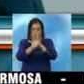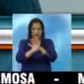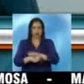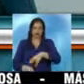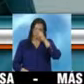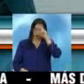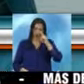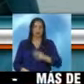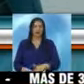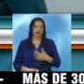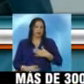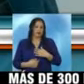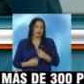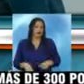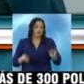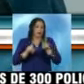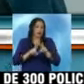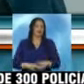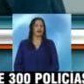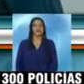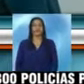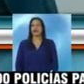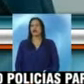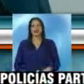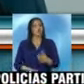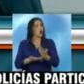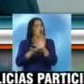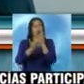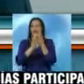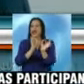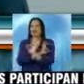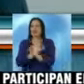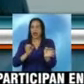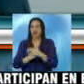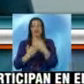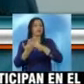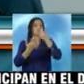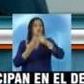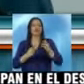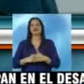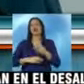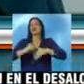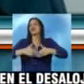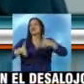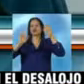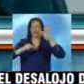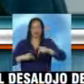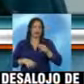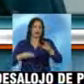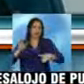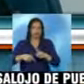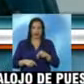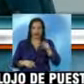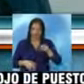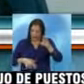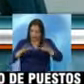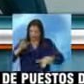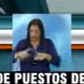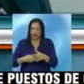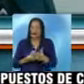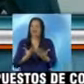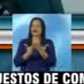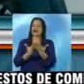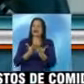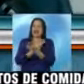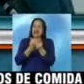que es la más valiosa, lo más valioso que tengo, en el sentido de que no hay ningún proyecto de desarrollo inmobiliario en esta playa. Esta playa se está recuperando para el público,